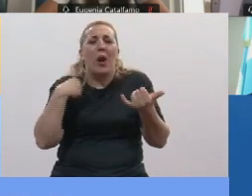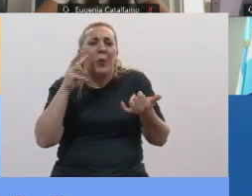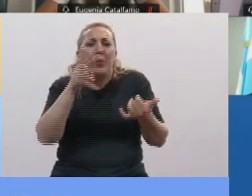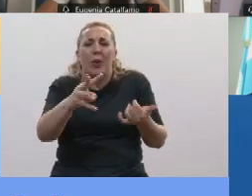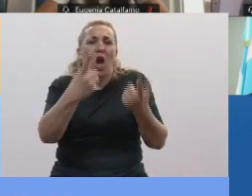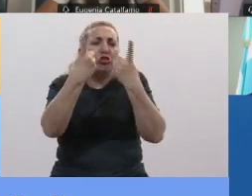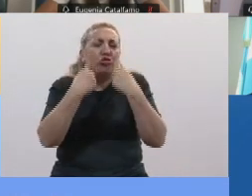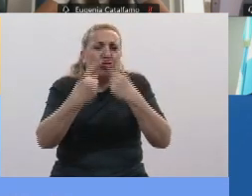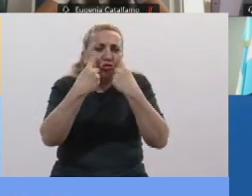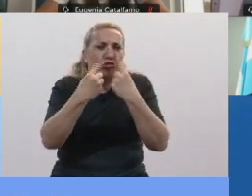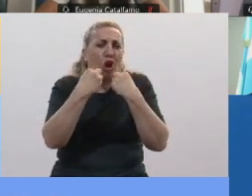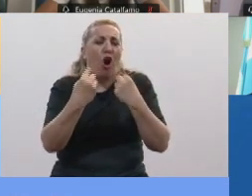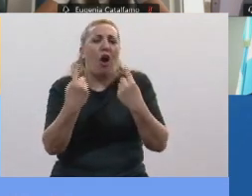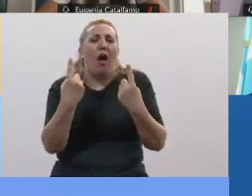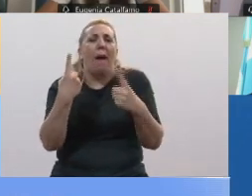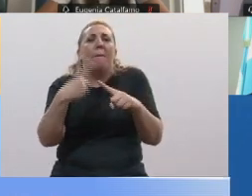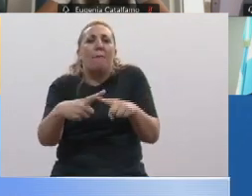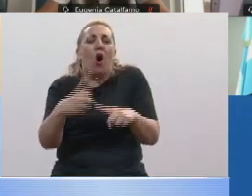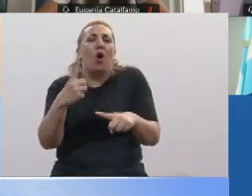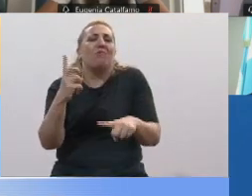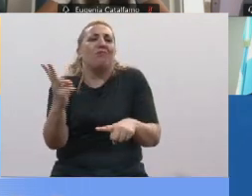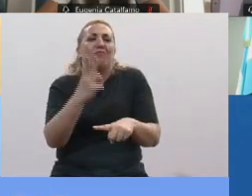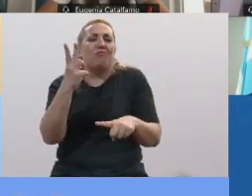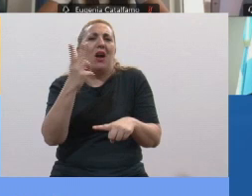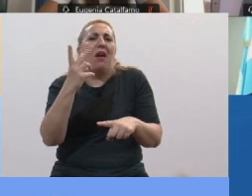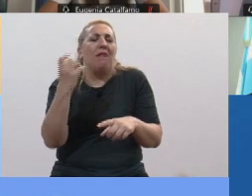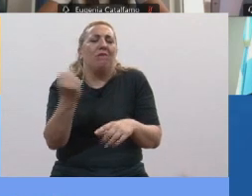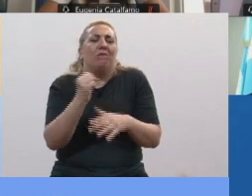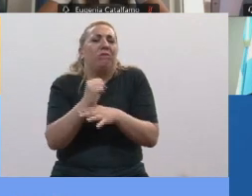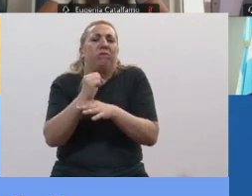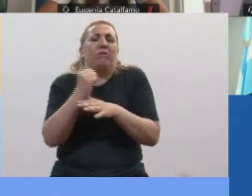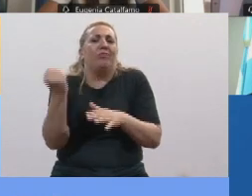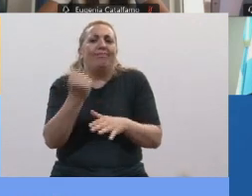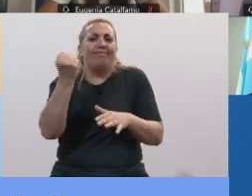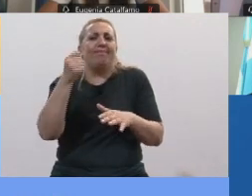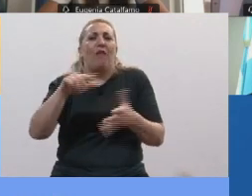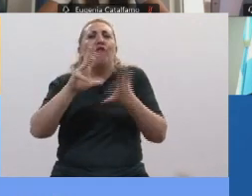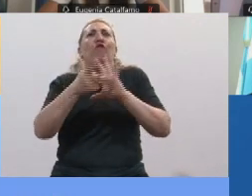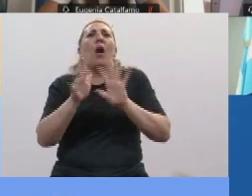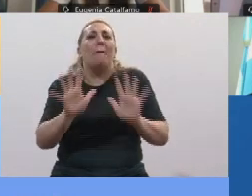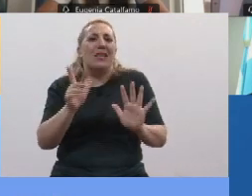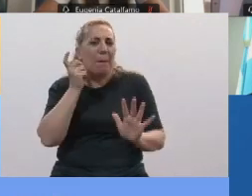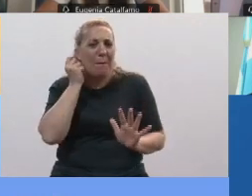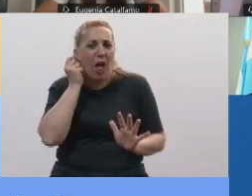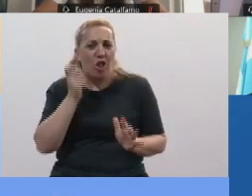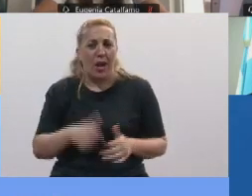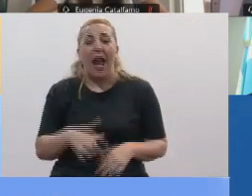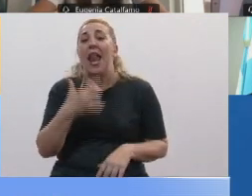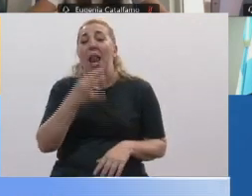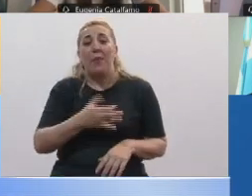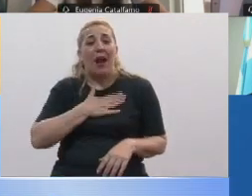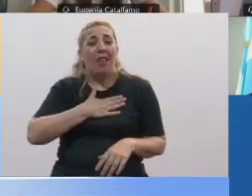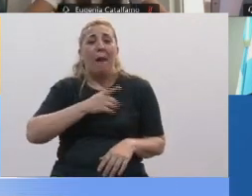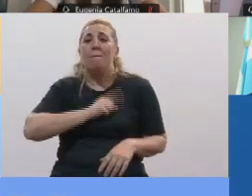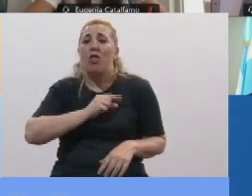ve quebrarse en llanto por la pérdida de un ídolo popular de estas características? Y la verdad que me dolió